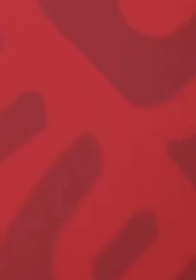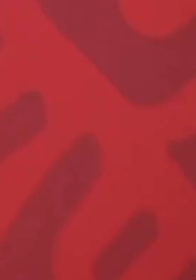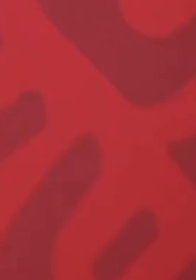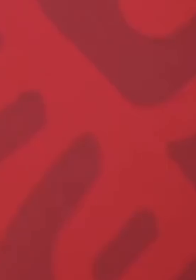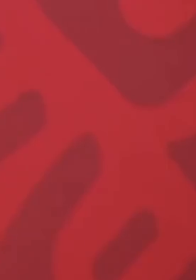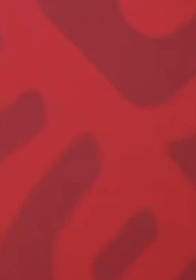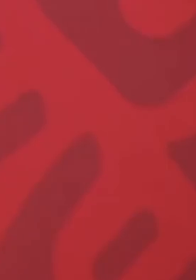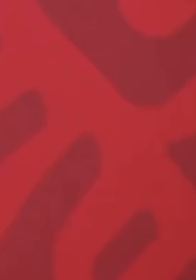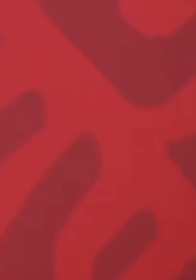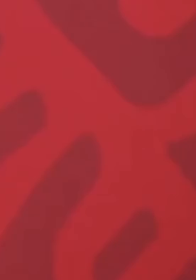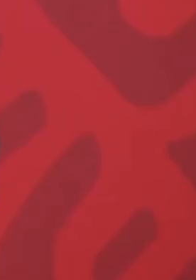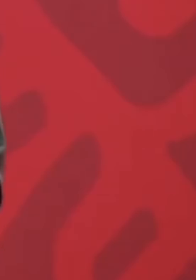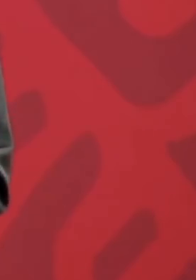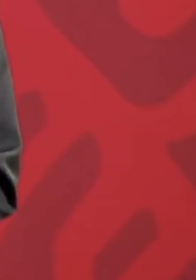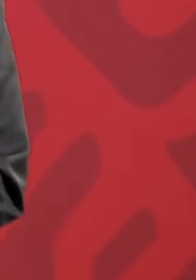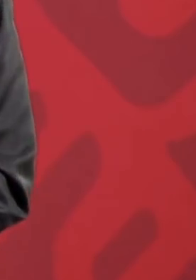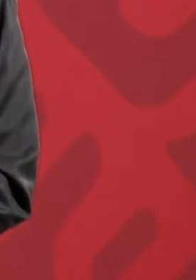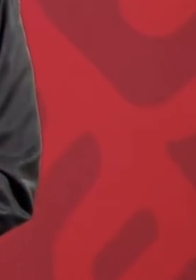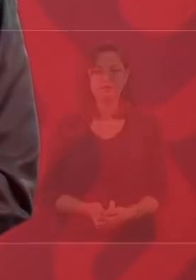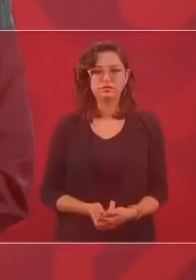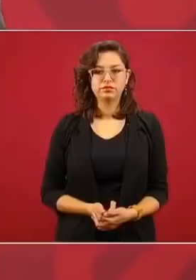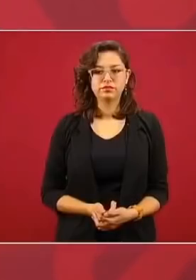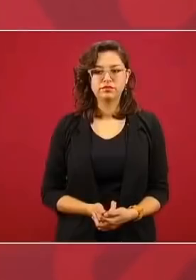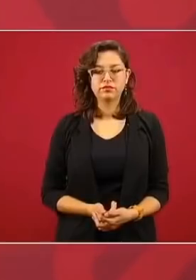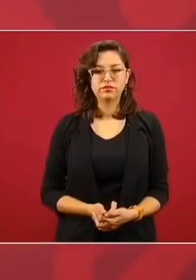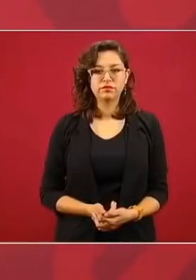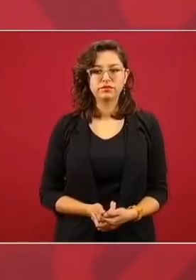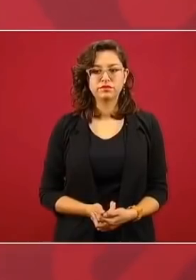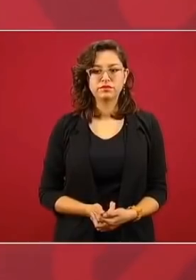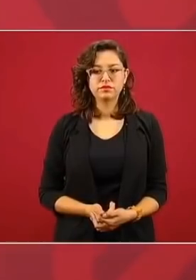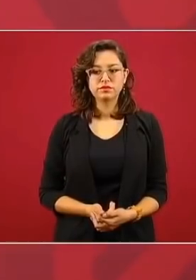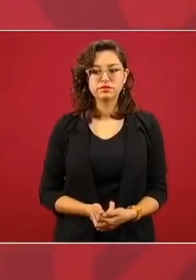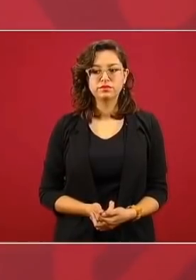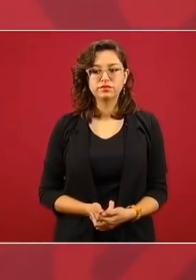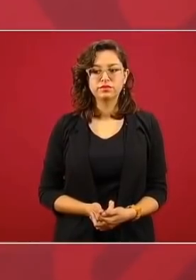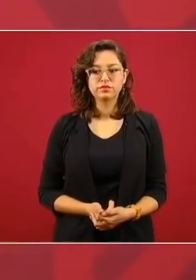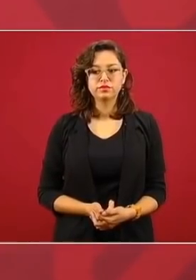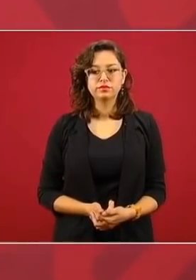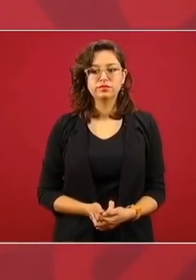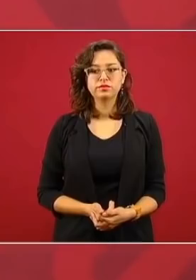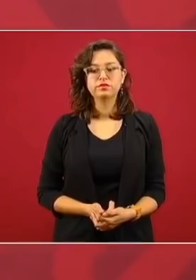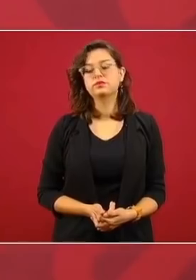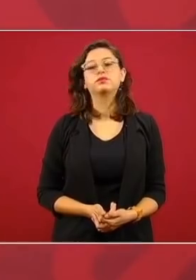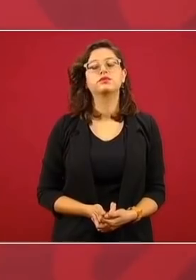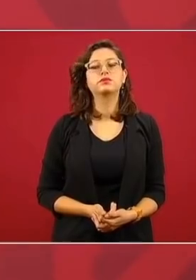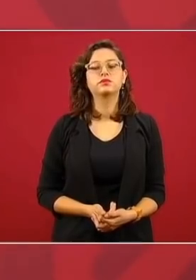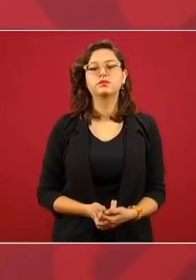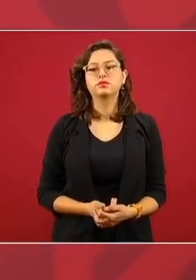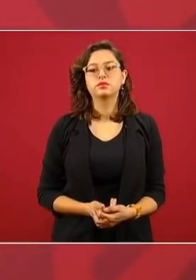se caracteriza por la libertad y la transparencia. No es como